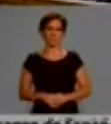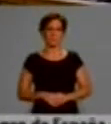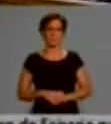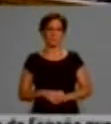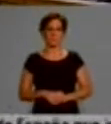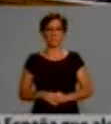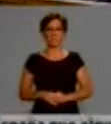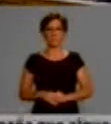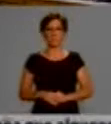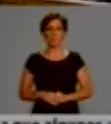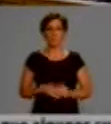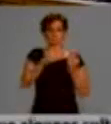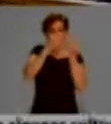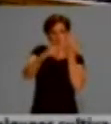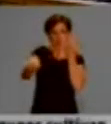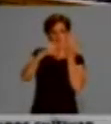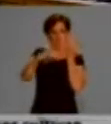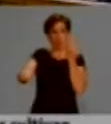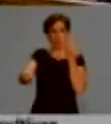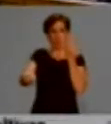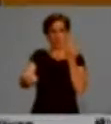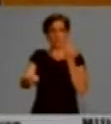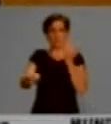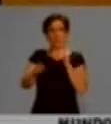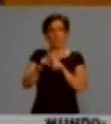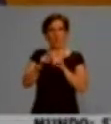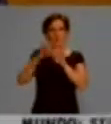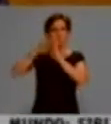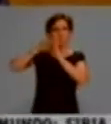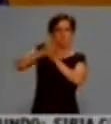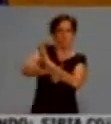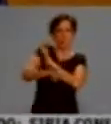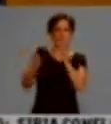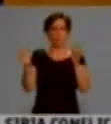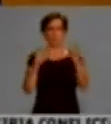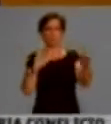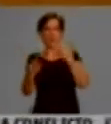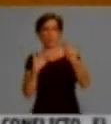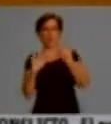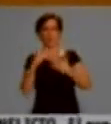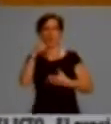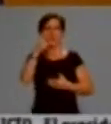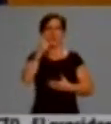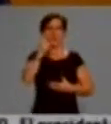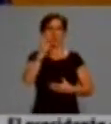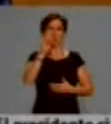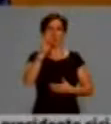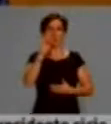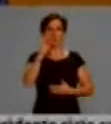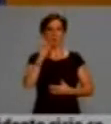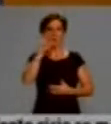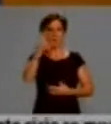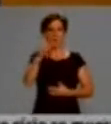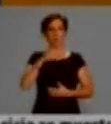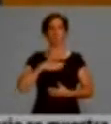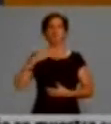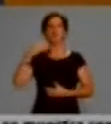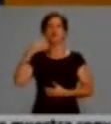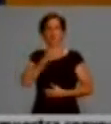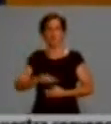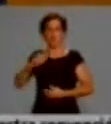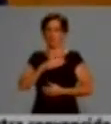SMS que describen la difícil relación entre De Cospedal y Bárcenas, en la que usted mantiene un complicado equilibrio.